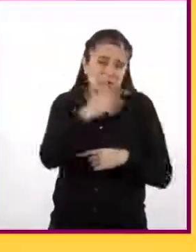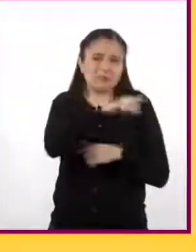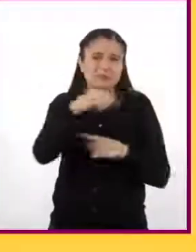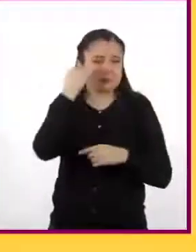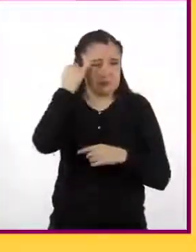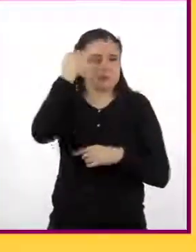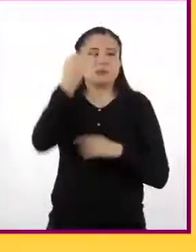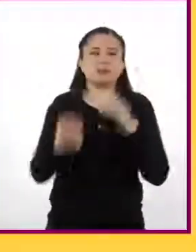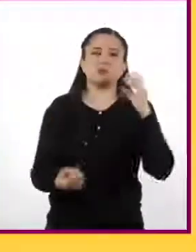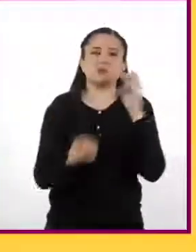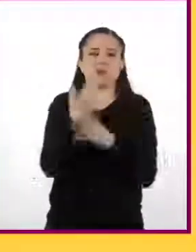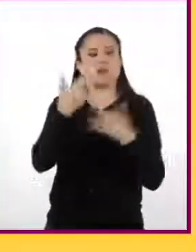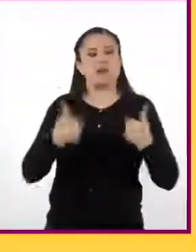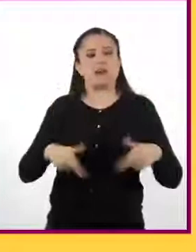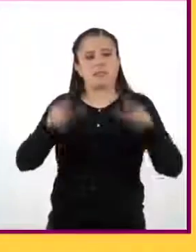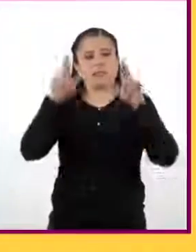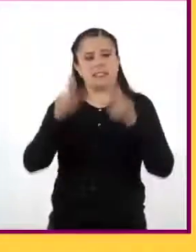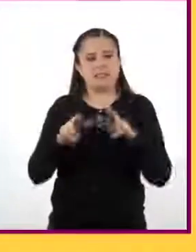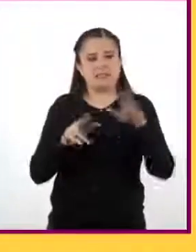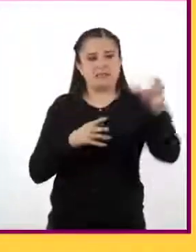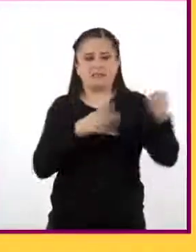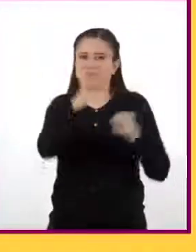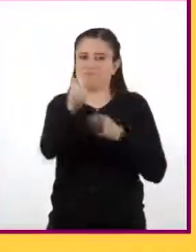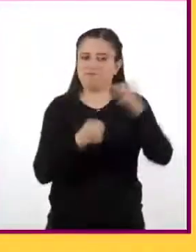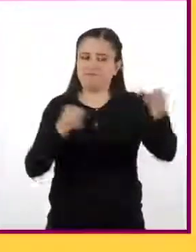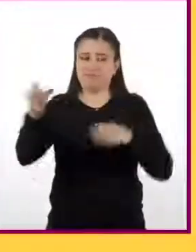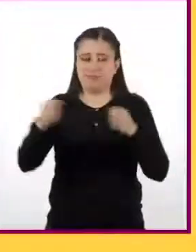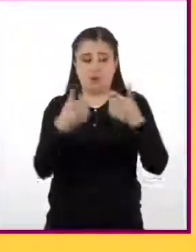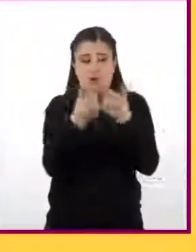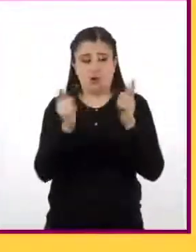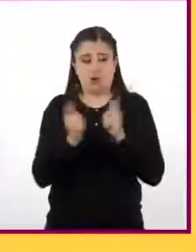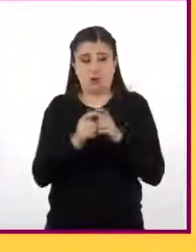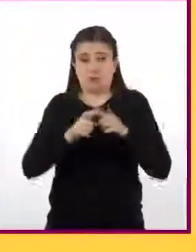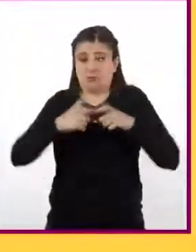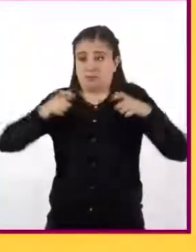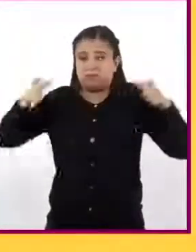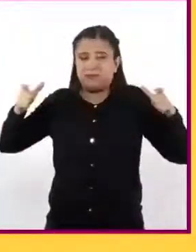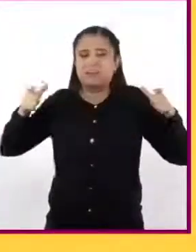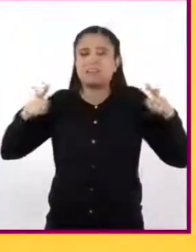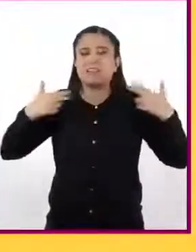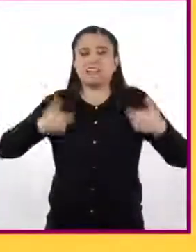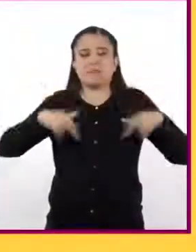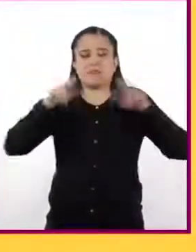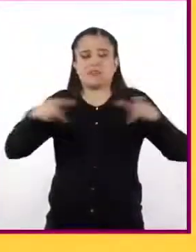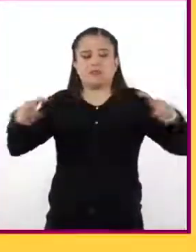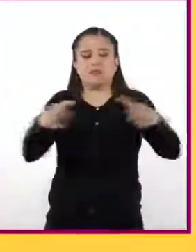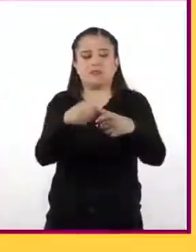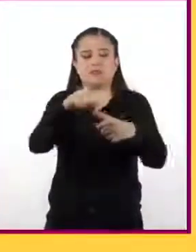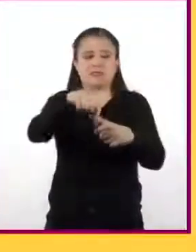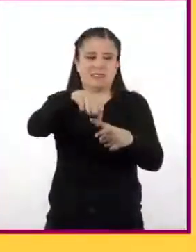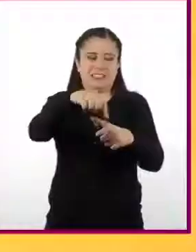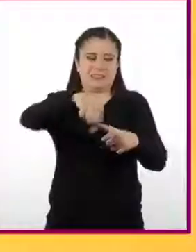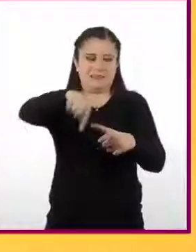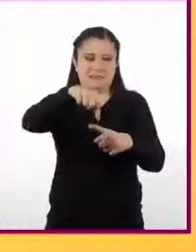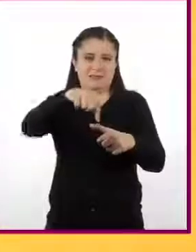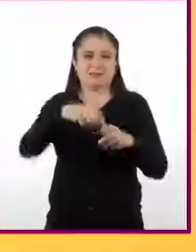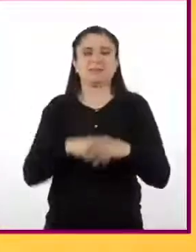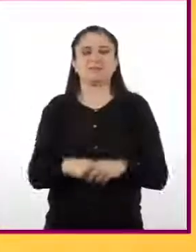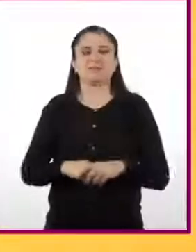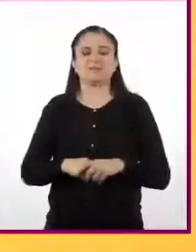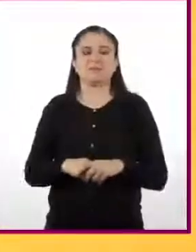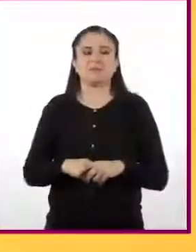de democracia representativa en la cual grupos muy grandes son representados por grupos más pequeños.